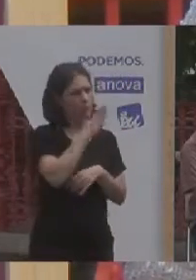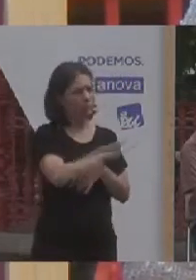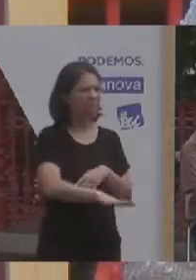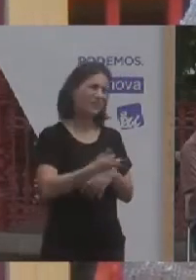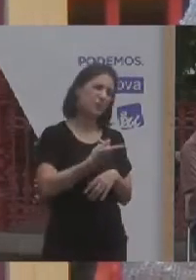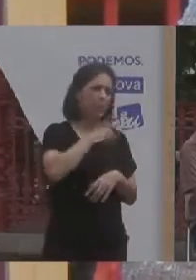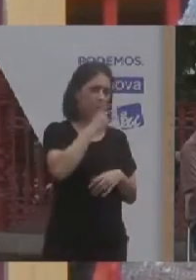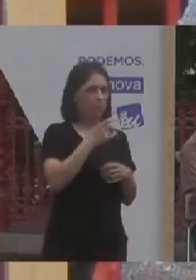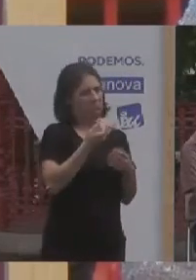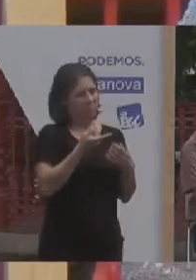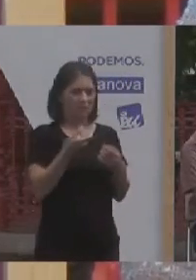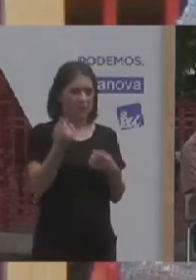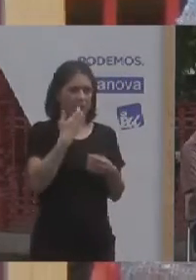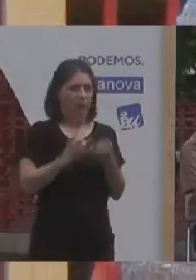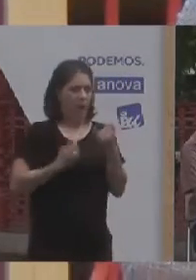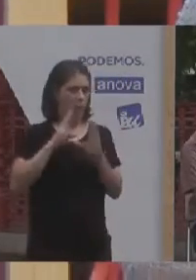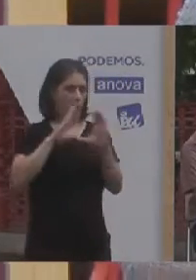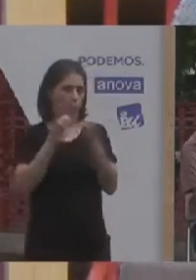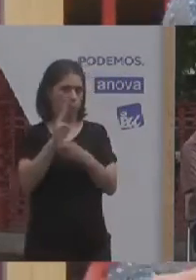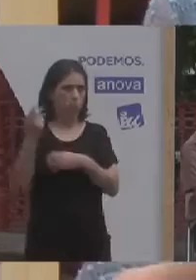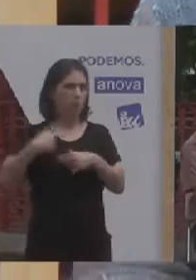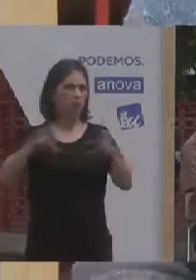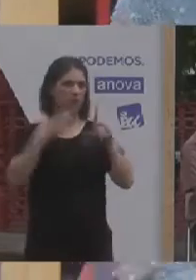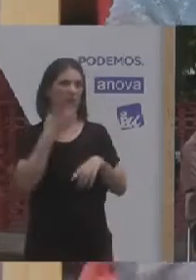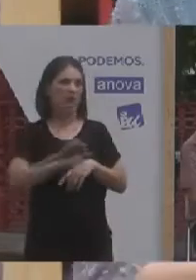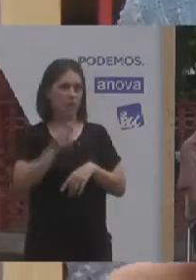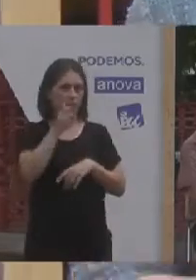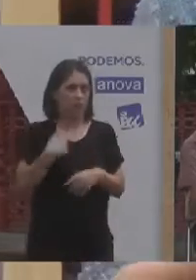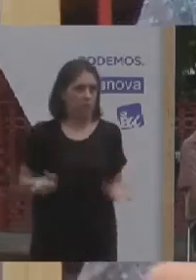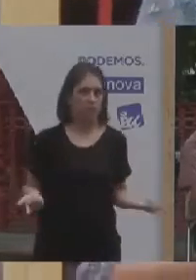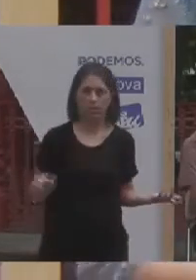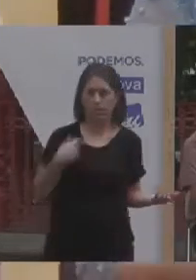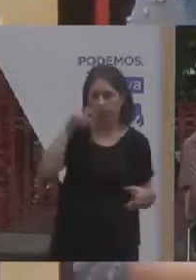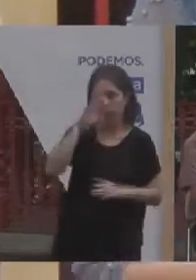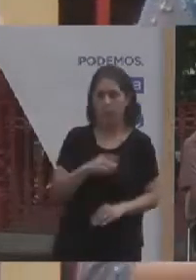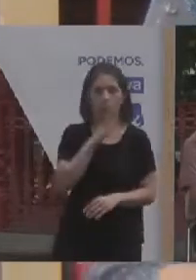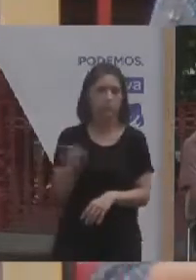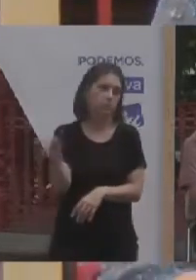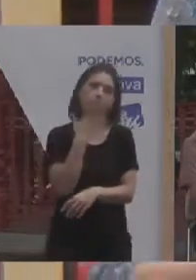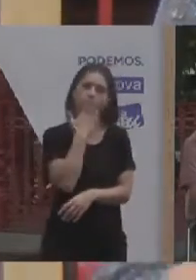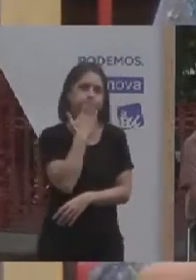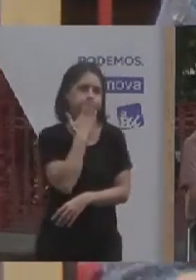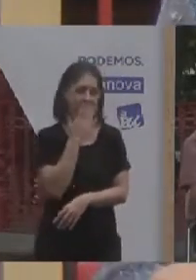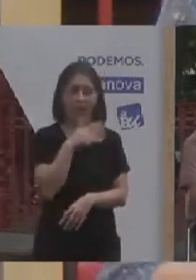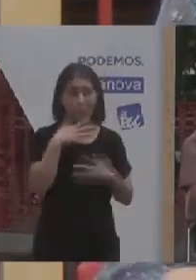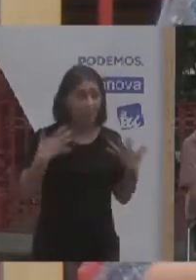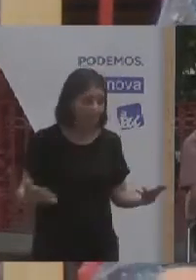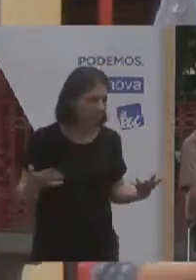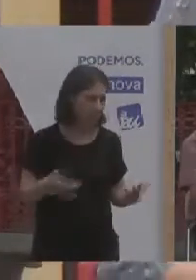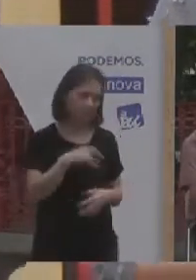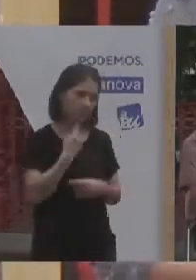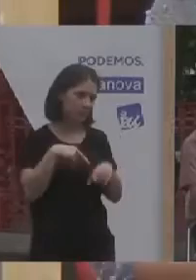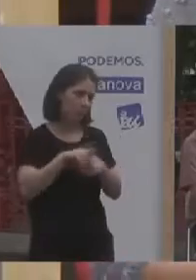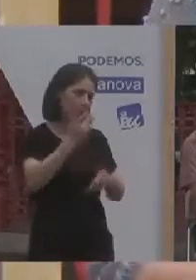labrego versión Partido Popular protagonizada por Feijóo, porque é a cousa máis ridícula que se pode ver actualmente